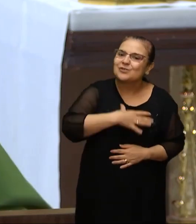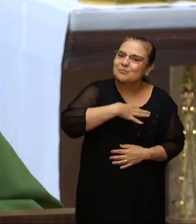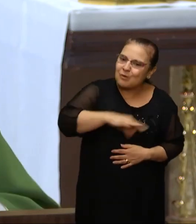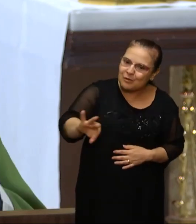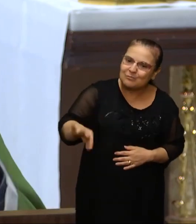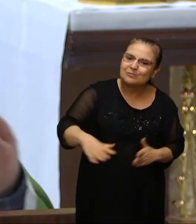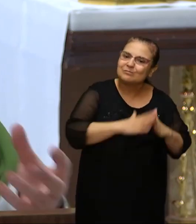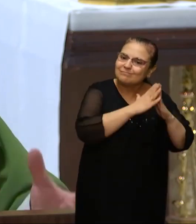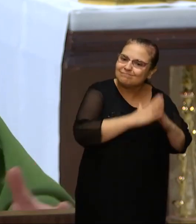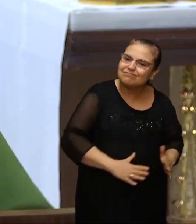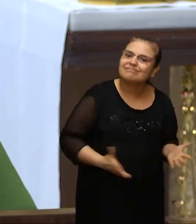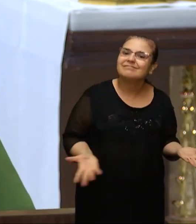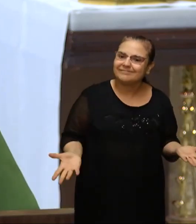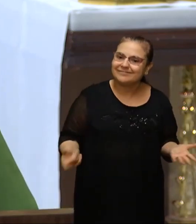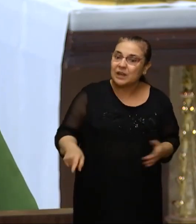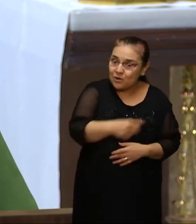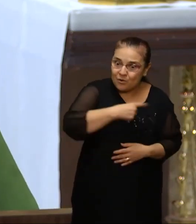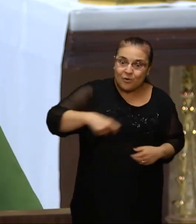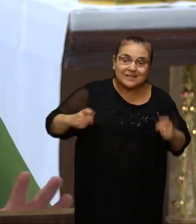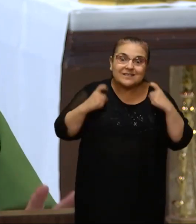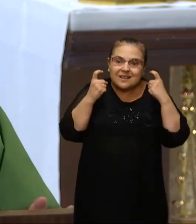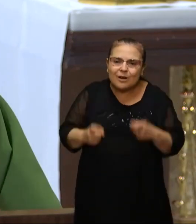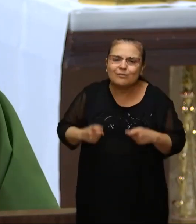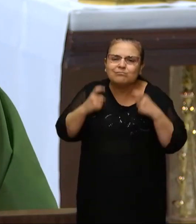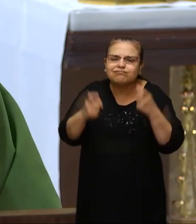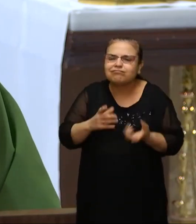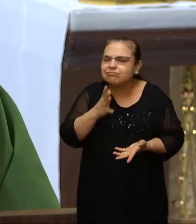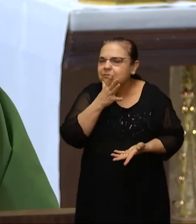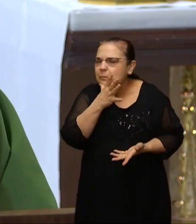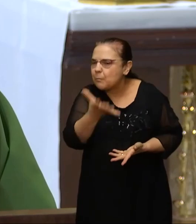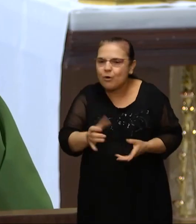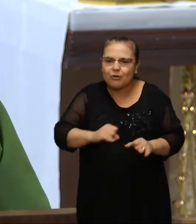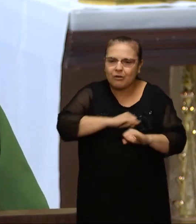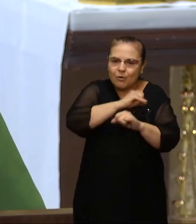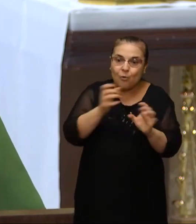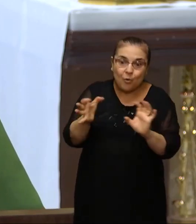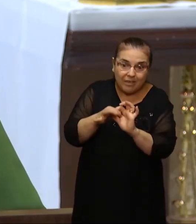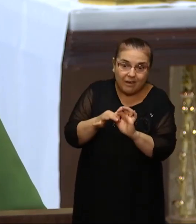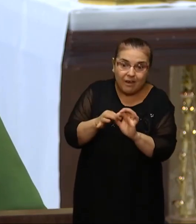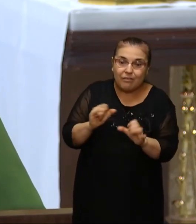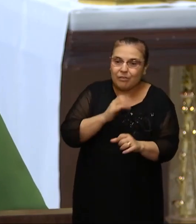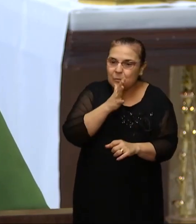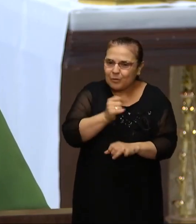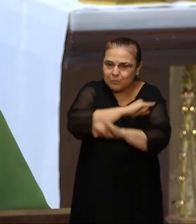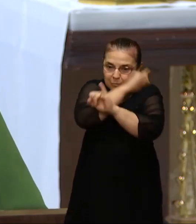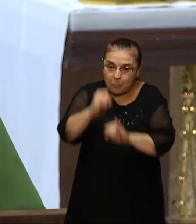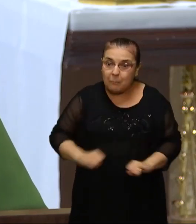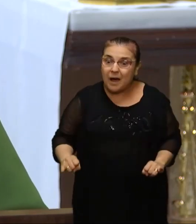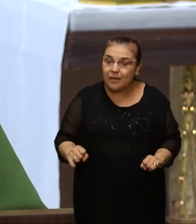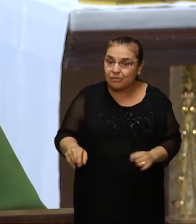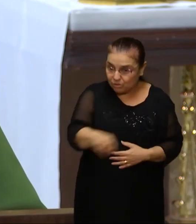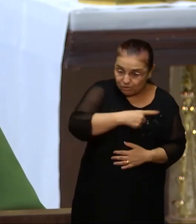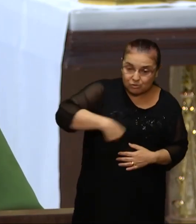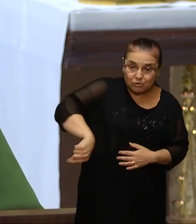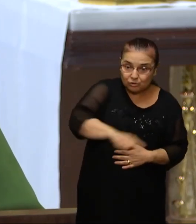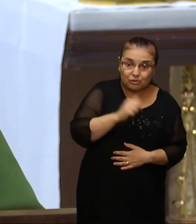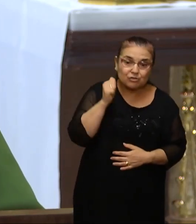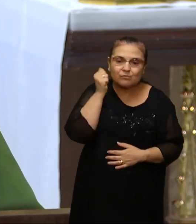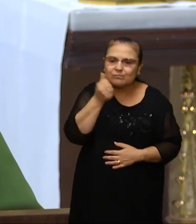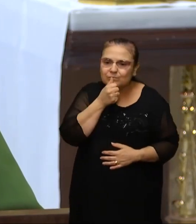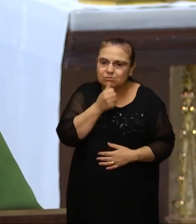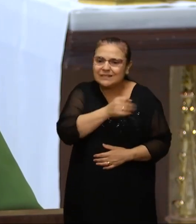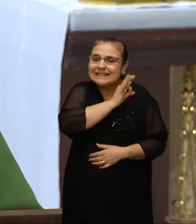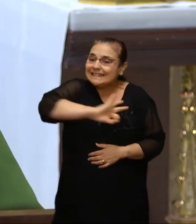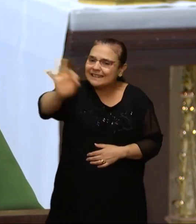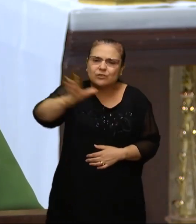iglesia con nuestra lucha por la unidad por la paz ser Sacramento de lo que el señor